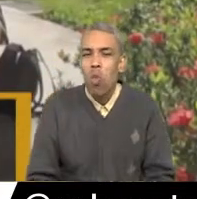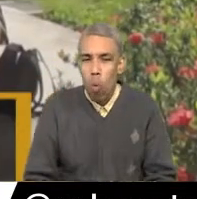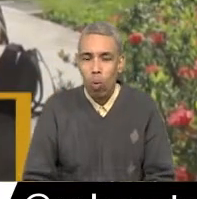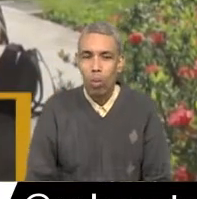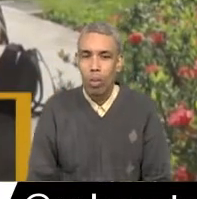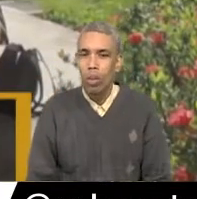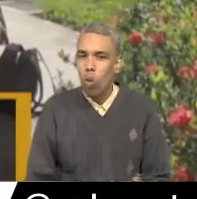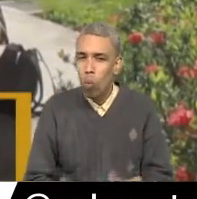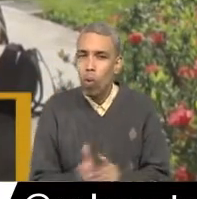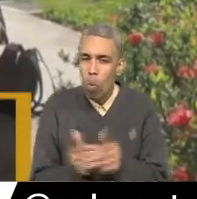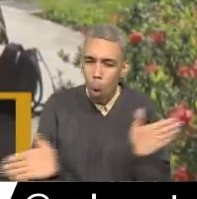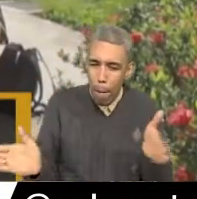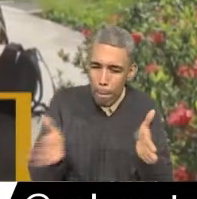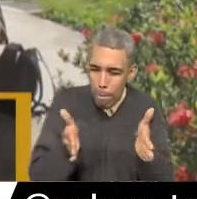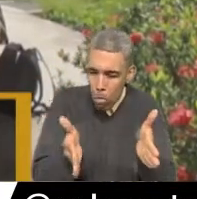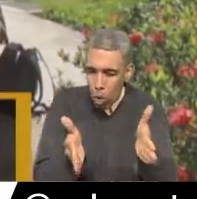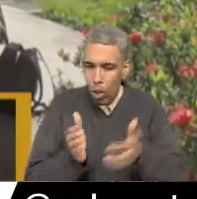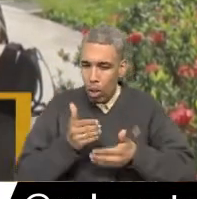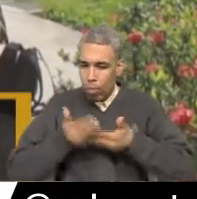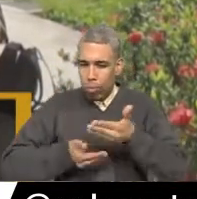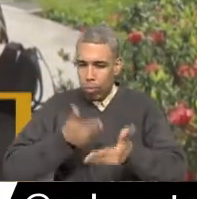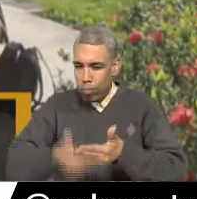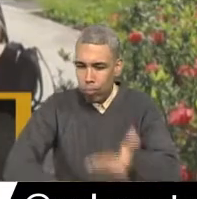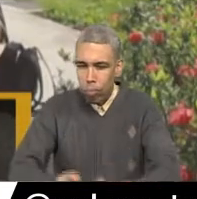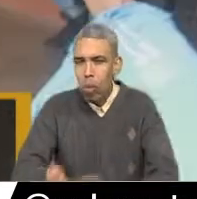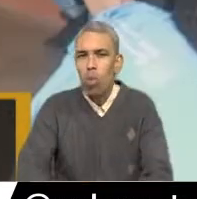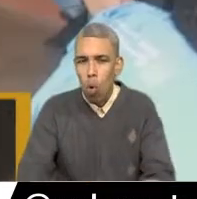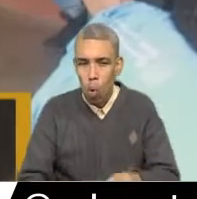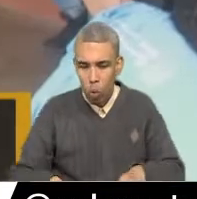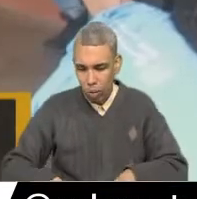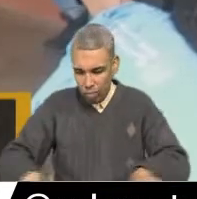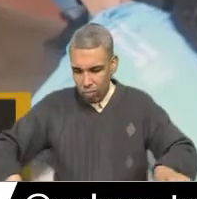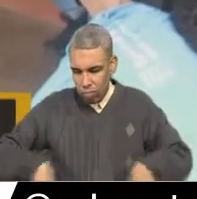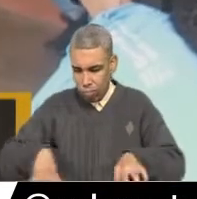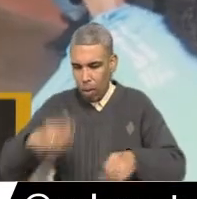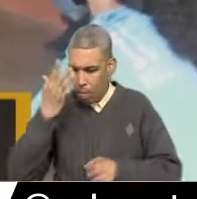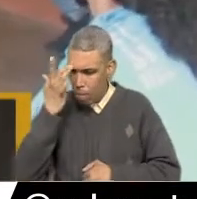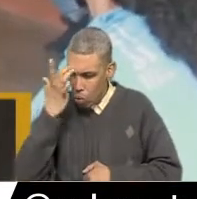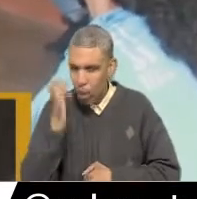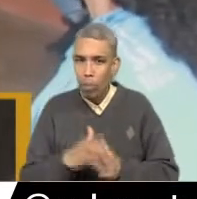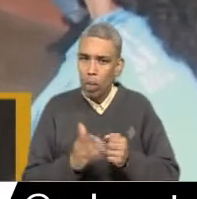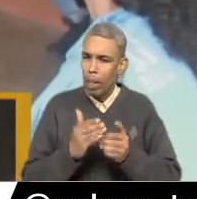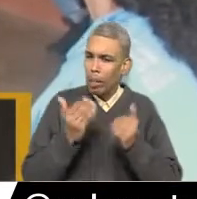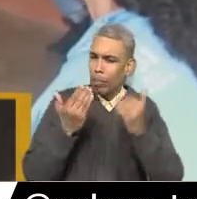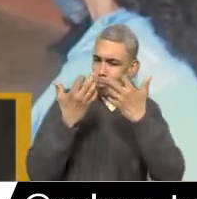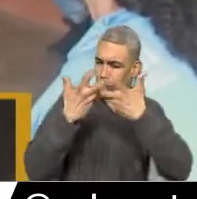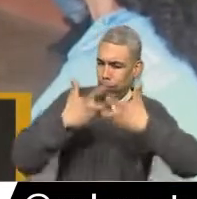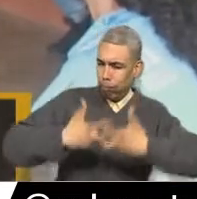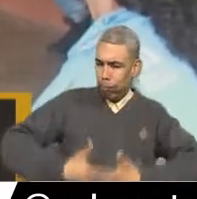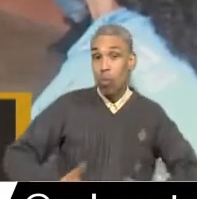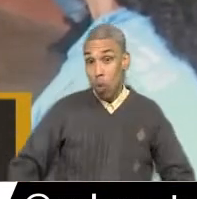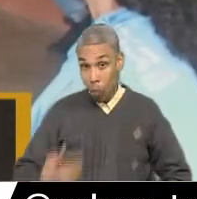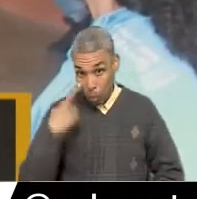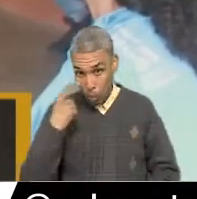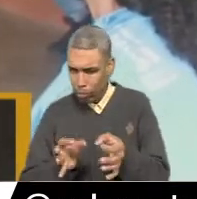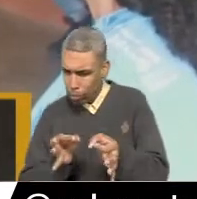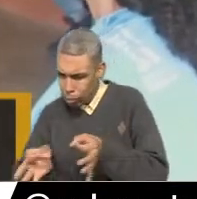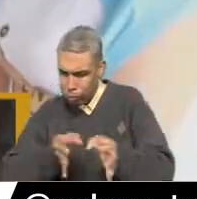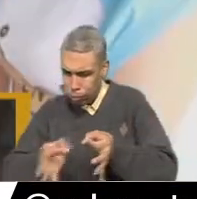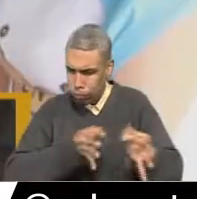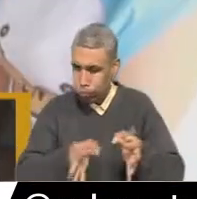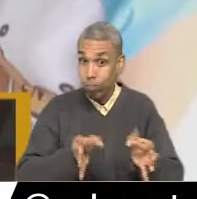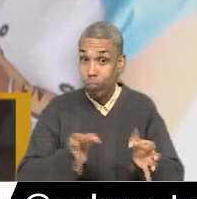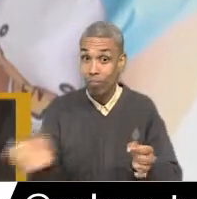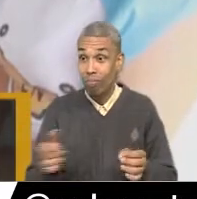esas actividades, para qué se están desarrollando y por qué es que la empresa las desarrolla. Hemos logrado precisamente una gran aceptación